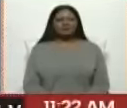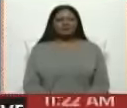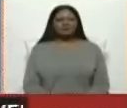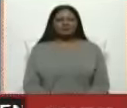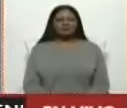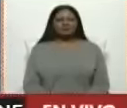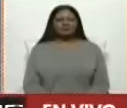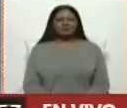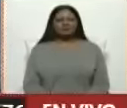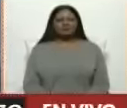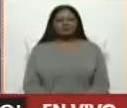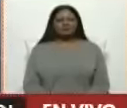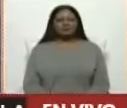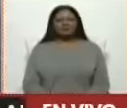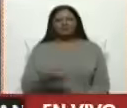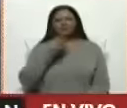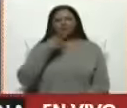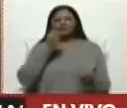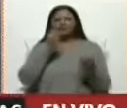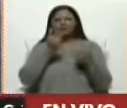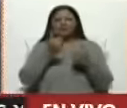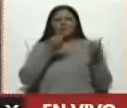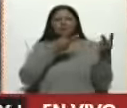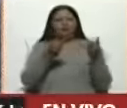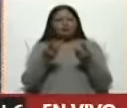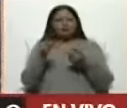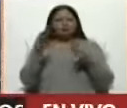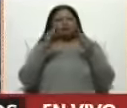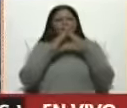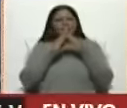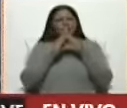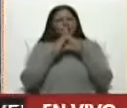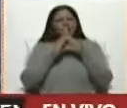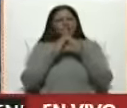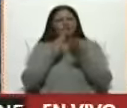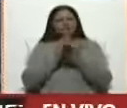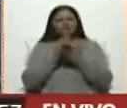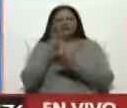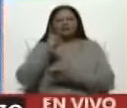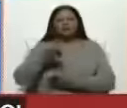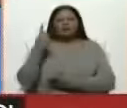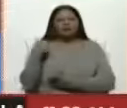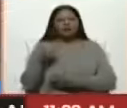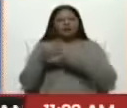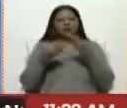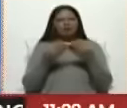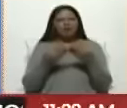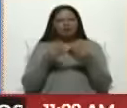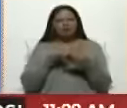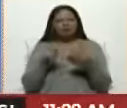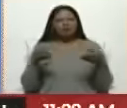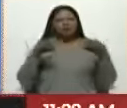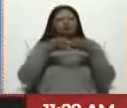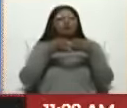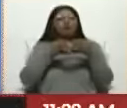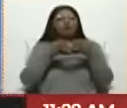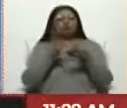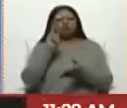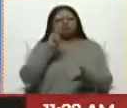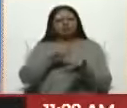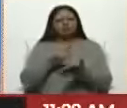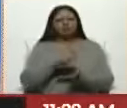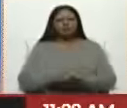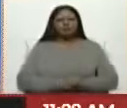Bueno, sí, bienvenido a tu casa. Un placer siempre tenerte aquí. Aquí está parte del equipo de